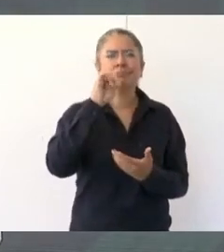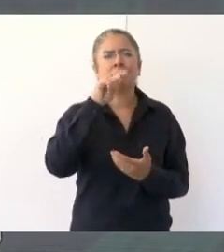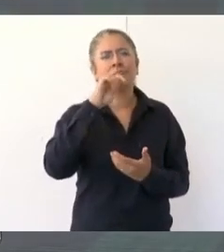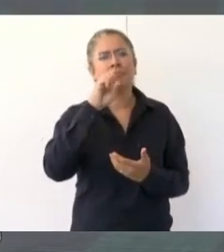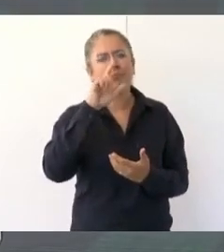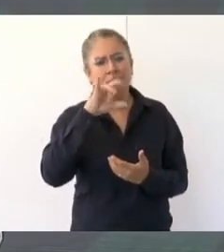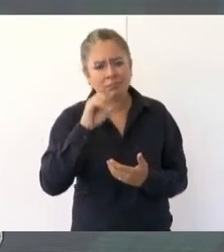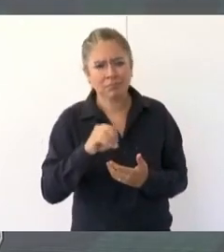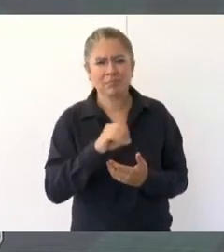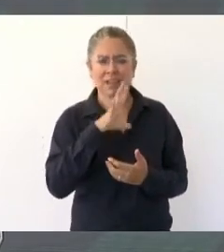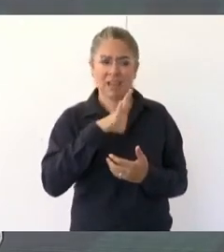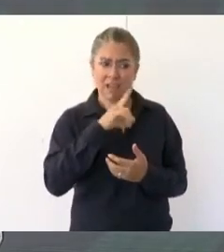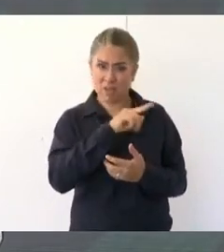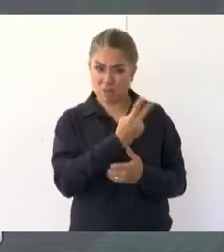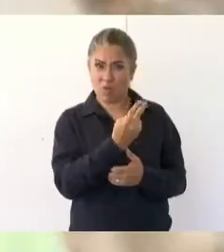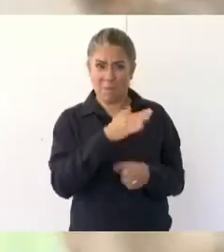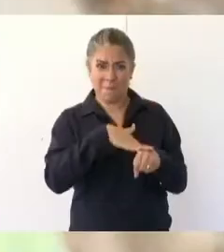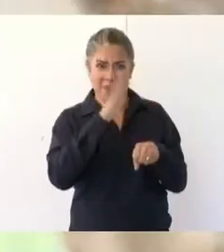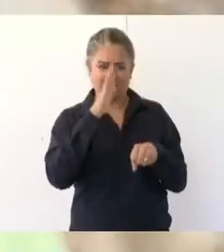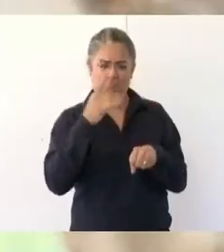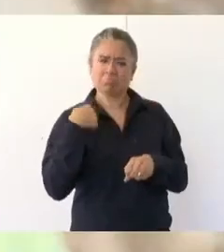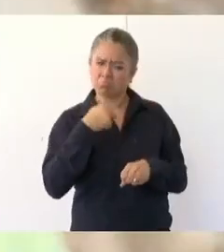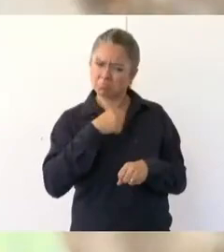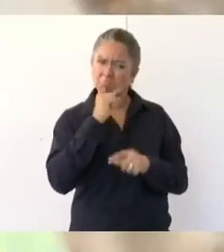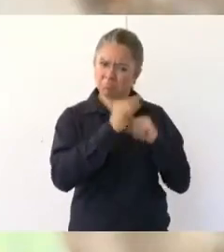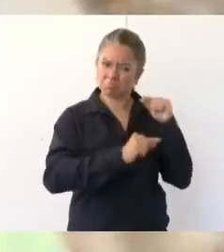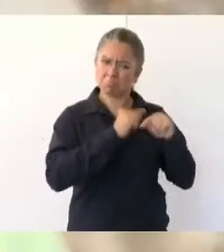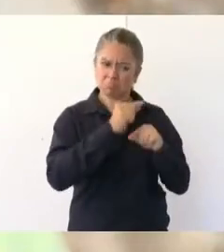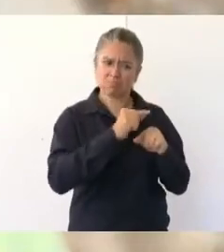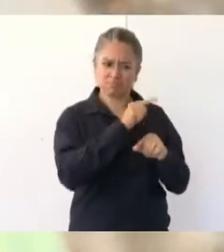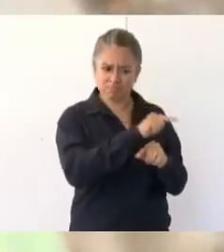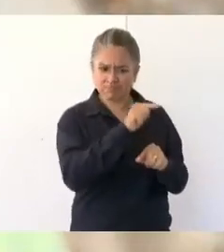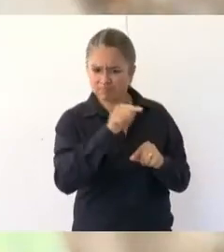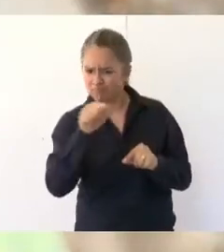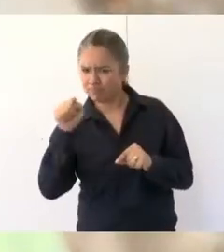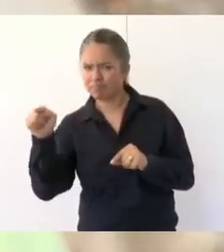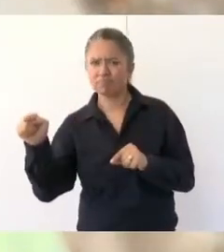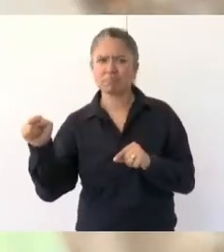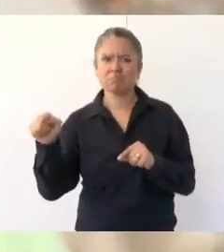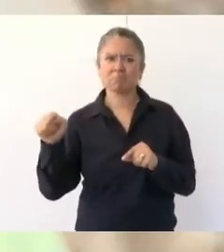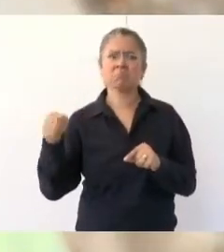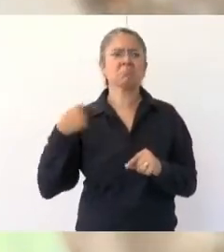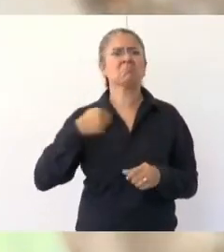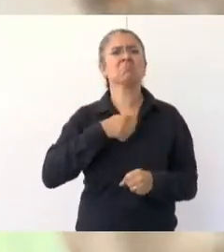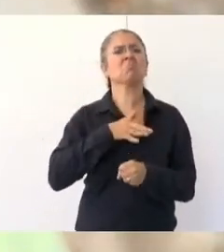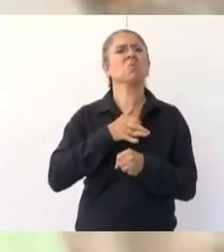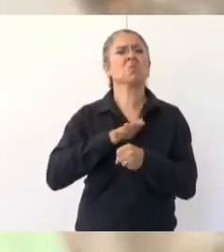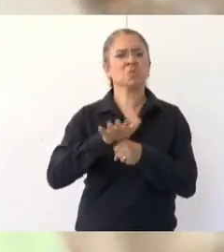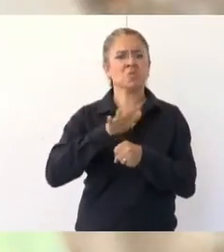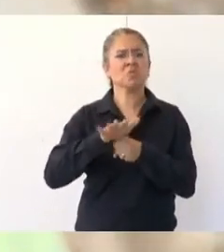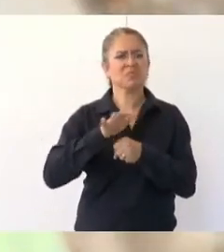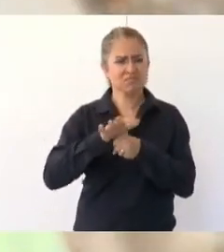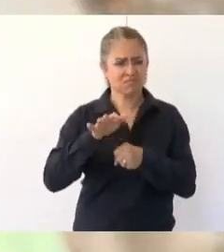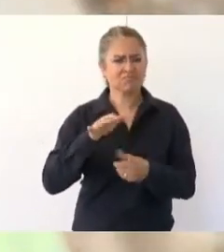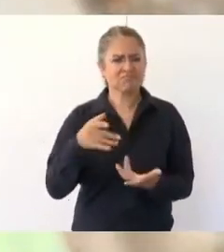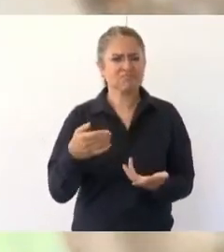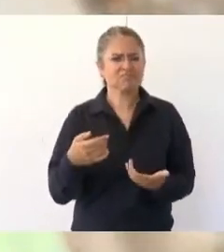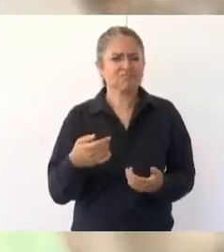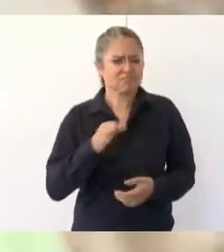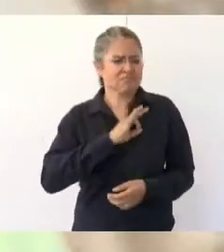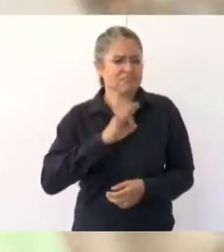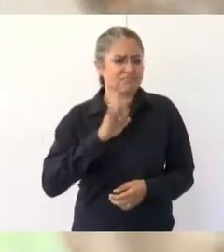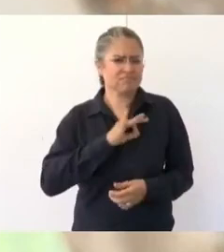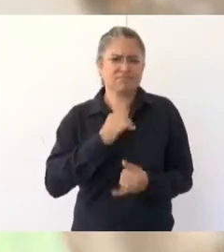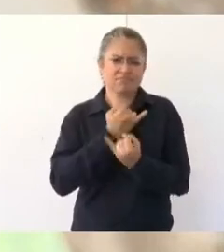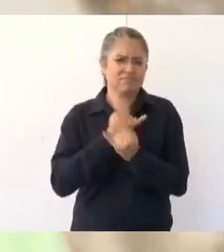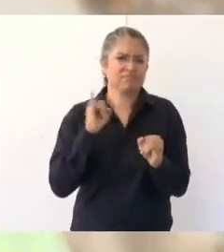2 coquizadoras más, ya vamos a ser autosuficientes el año próximo.